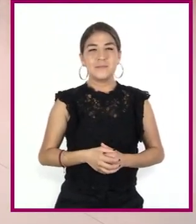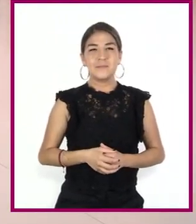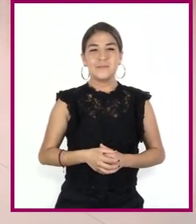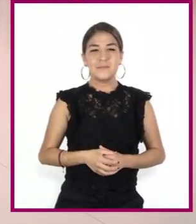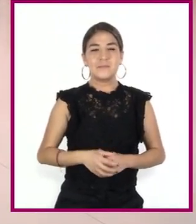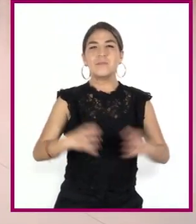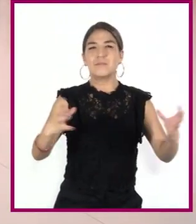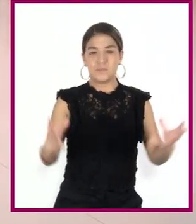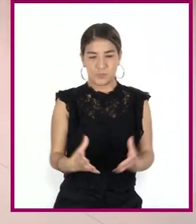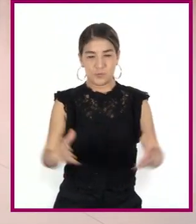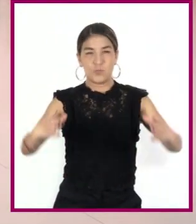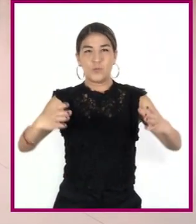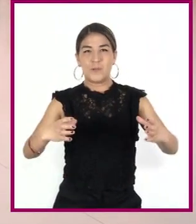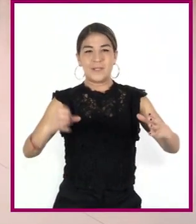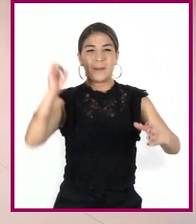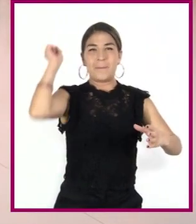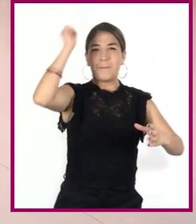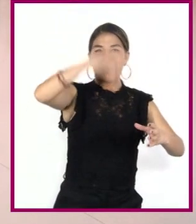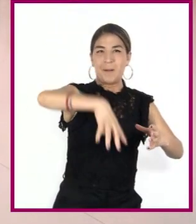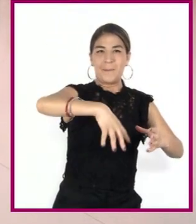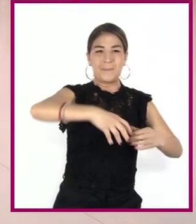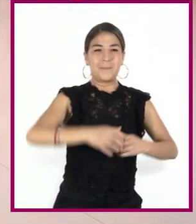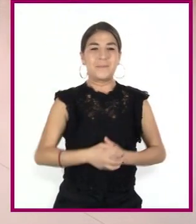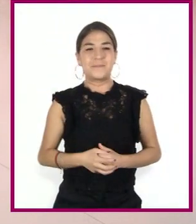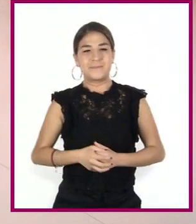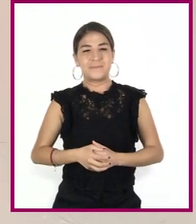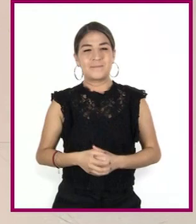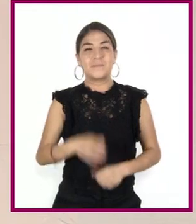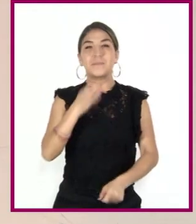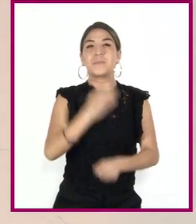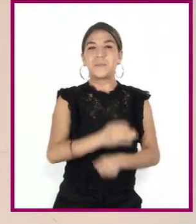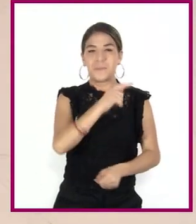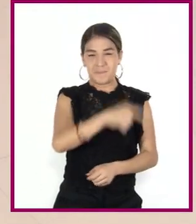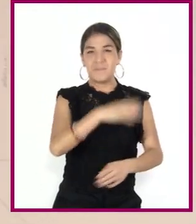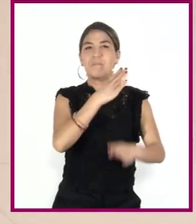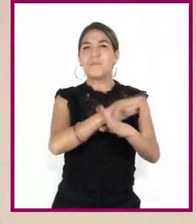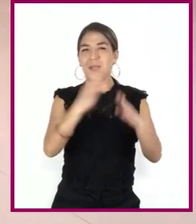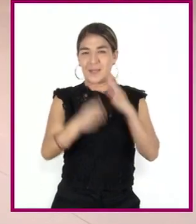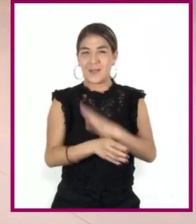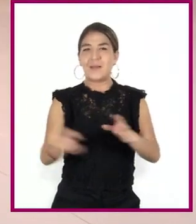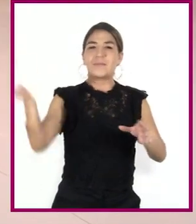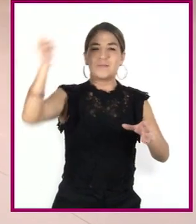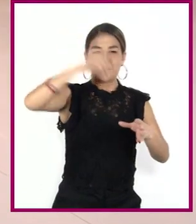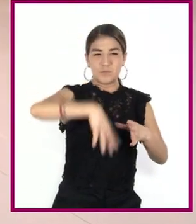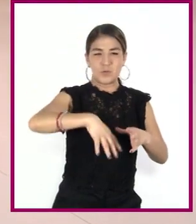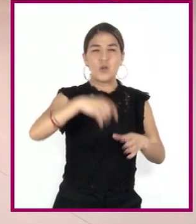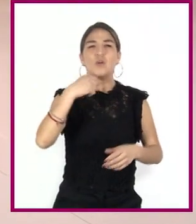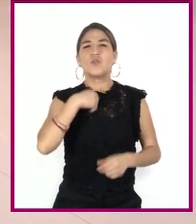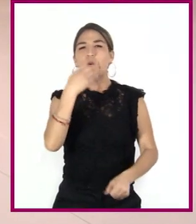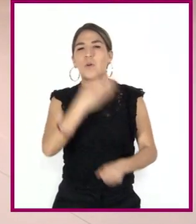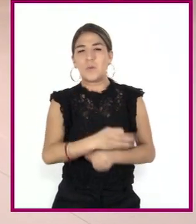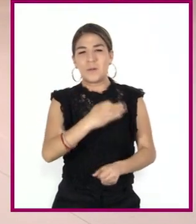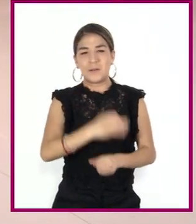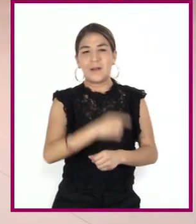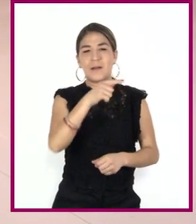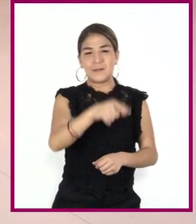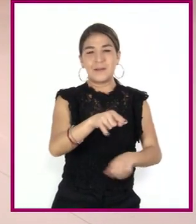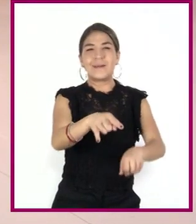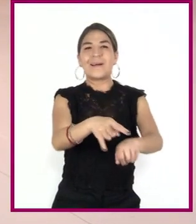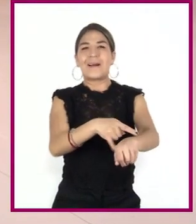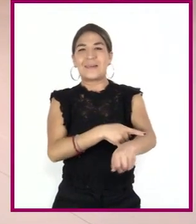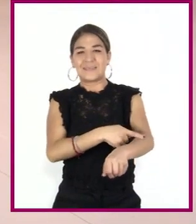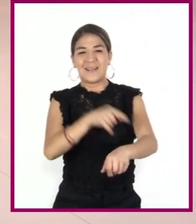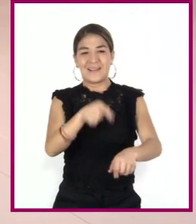las cubetas. Entonces voy a ir colocando el material y les dejo aquí las calcetas. Las